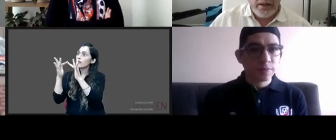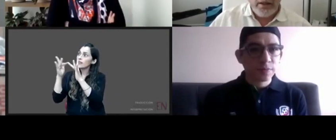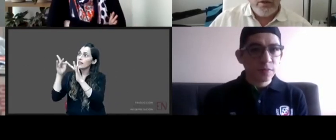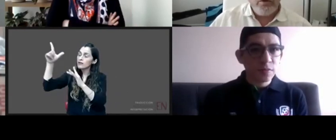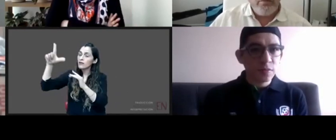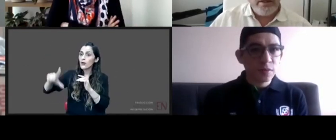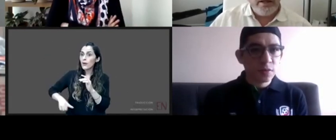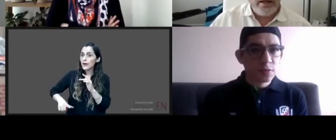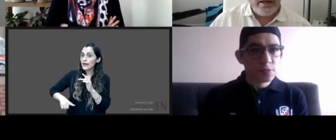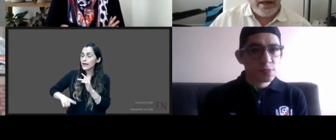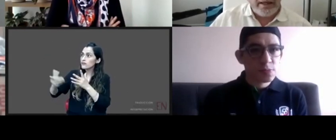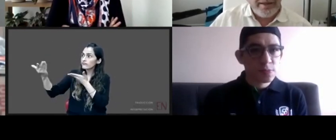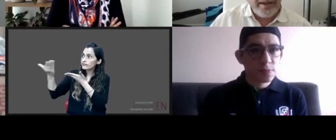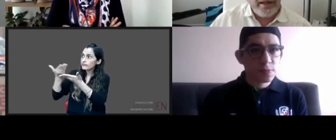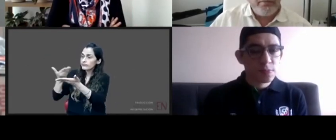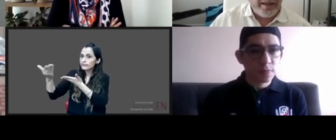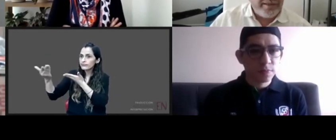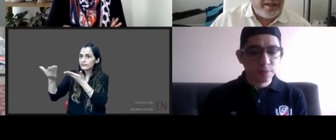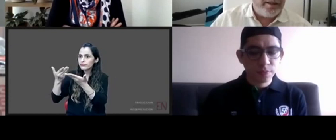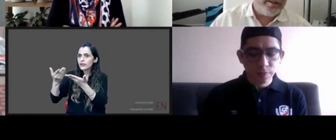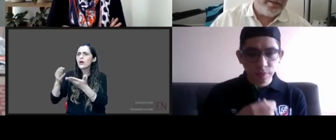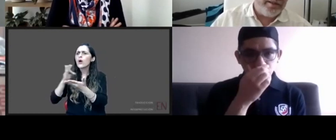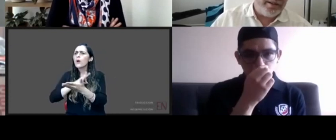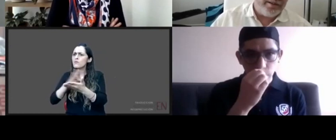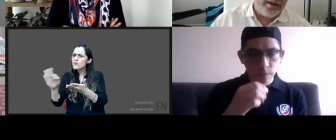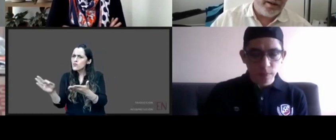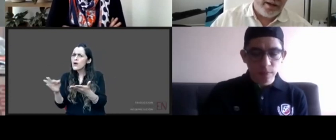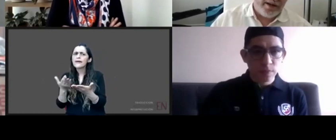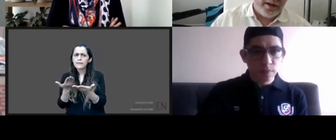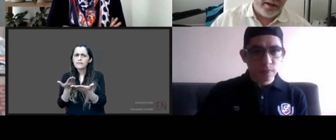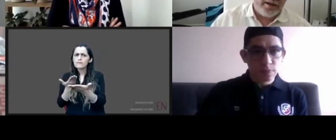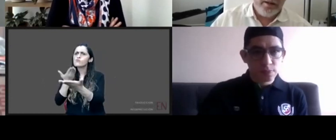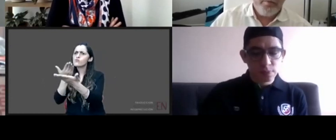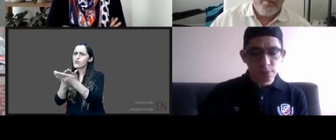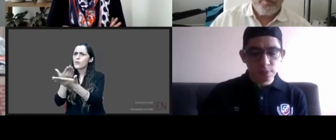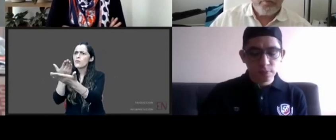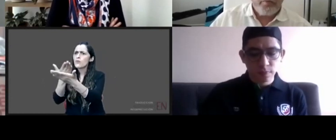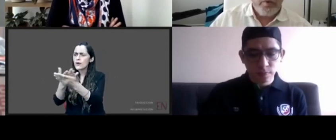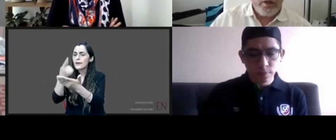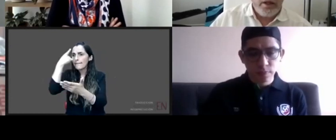tema de una manera que sería bastante trascendental a la larga.